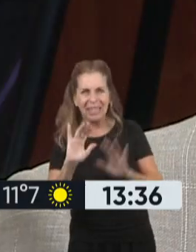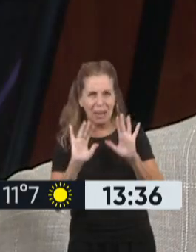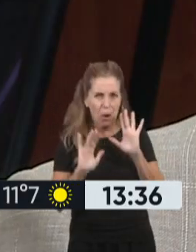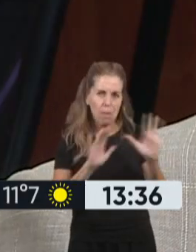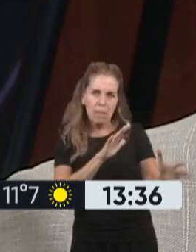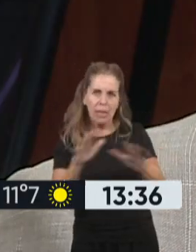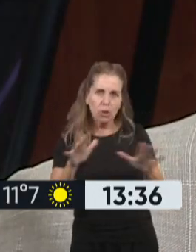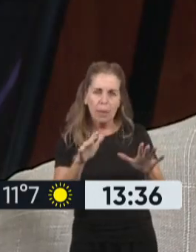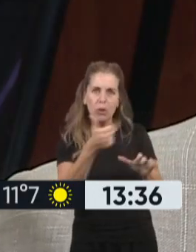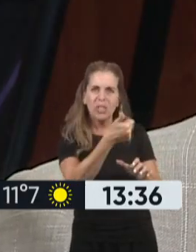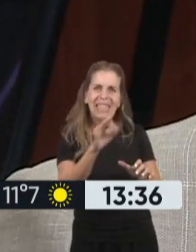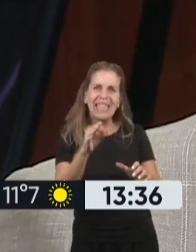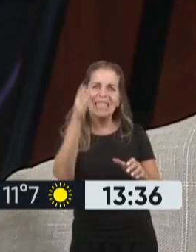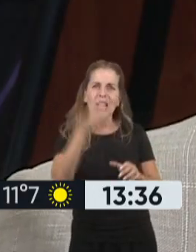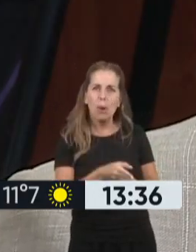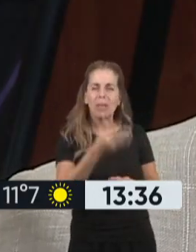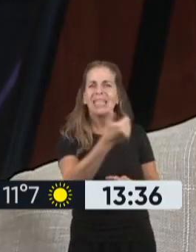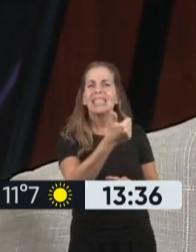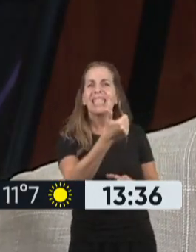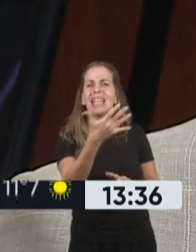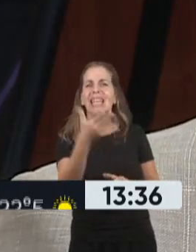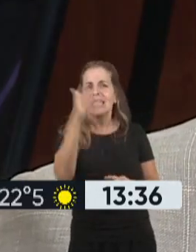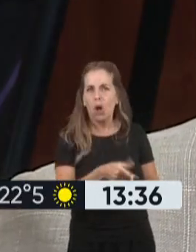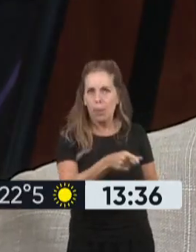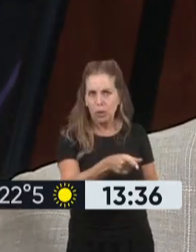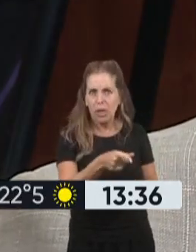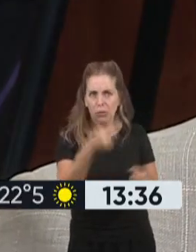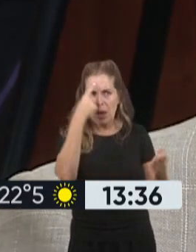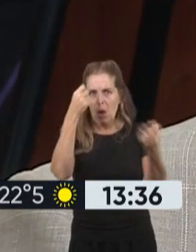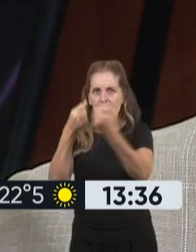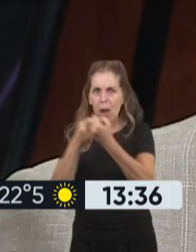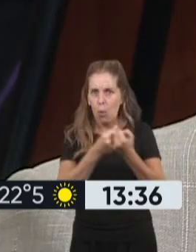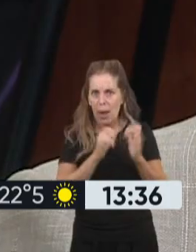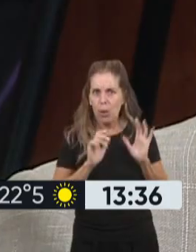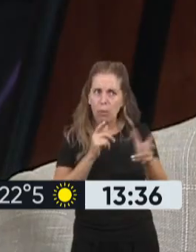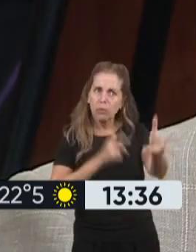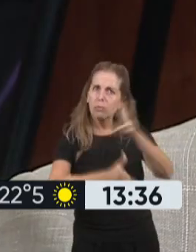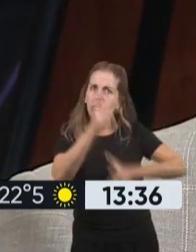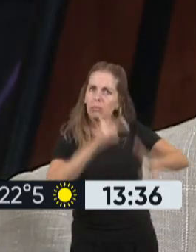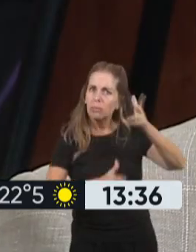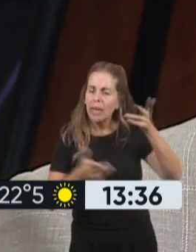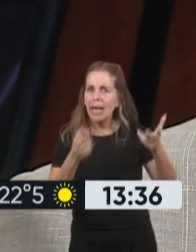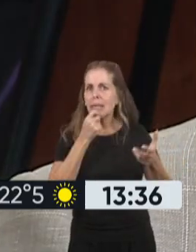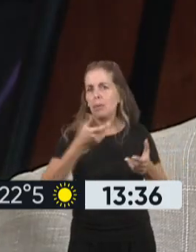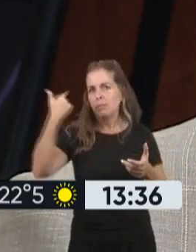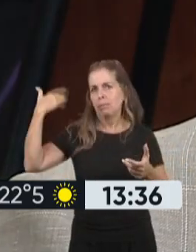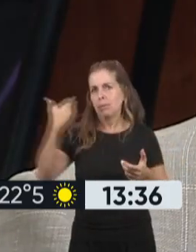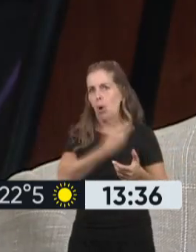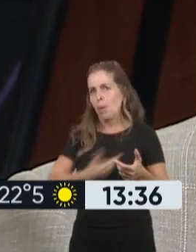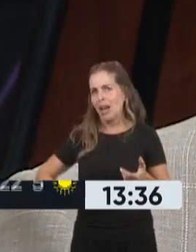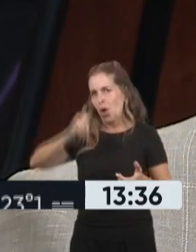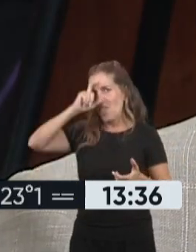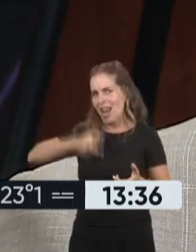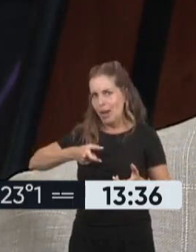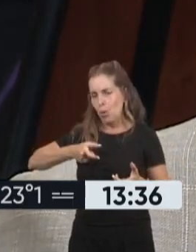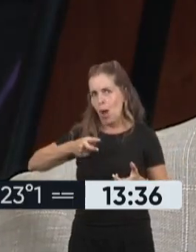un 65%. Hay un consenso en nuestro país. En parte por lo que explicaste vos al comienzo del país. Hay muchos ejemplos. El gobierno de Fernando de la Rúa, que se fue en